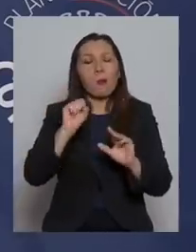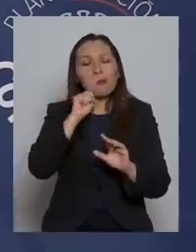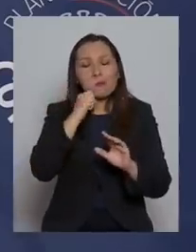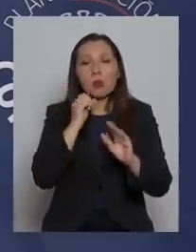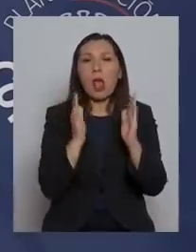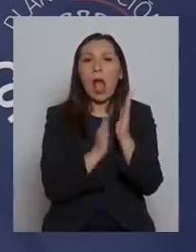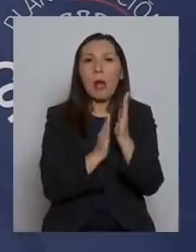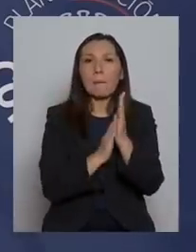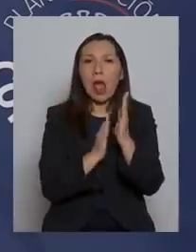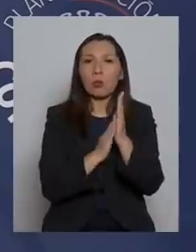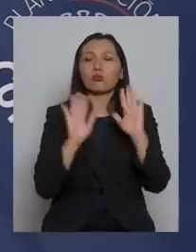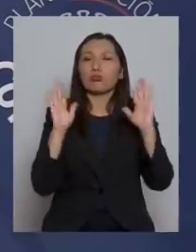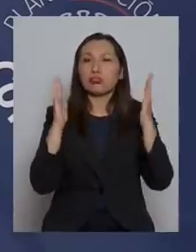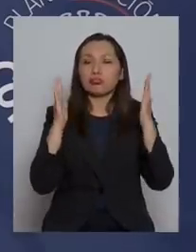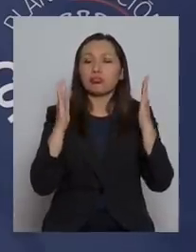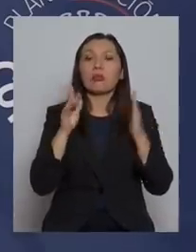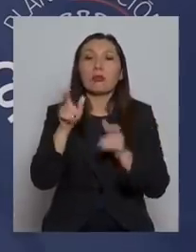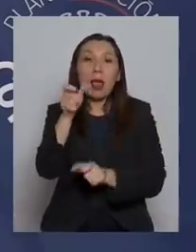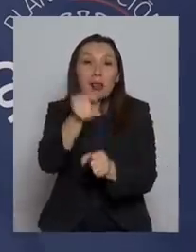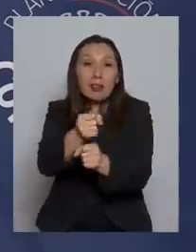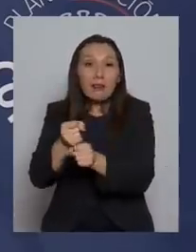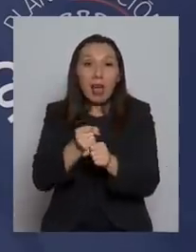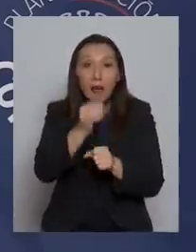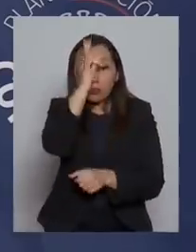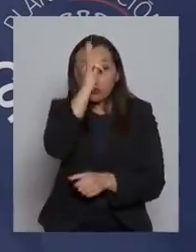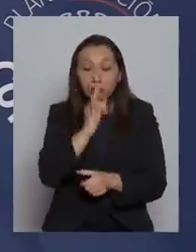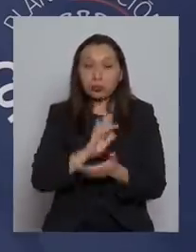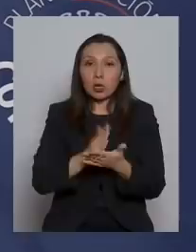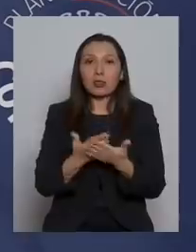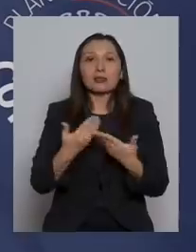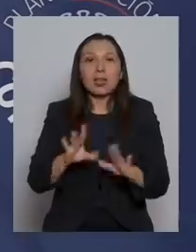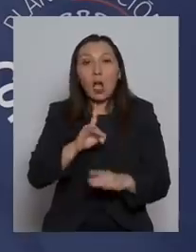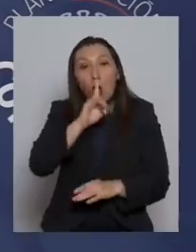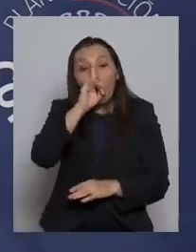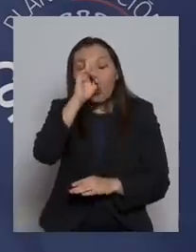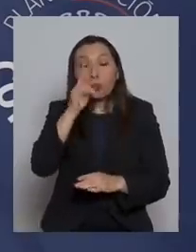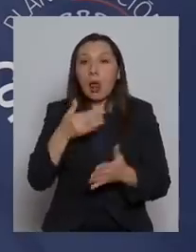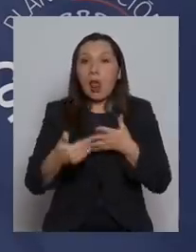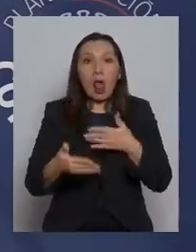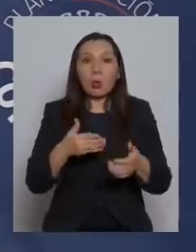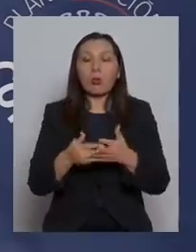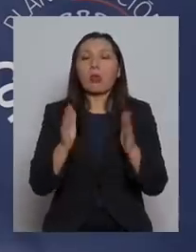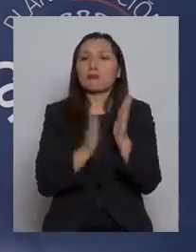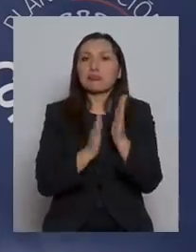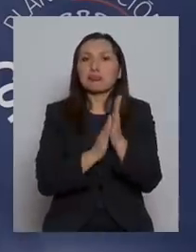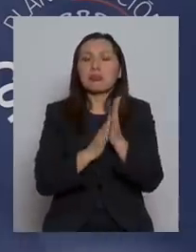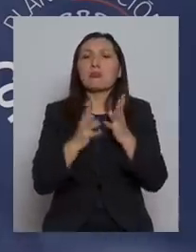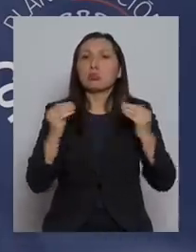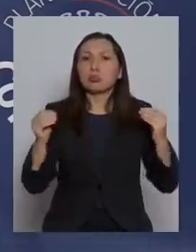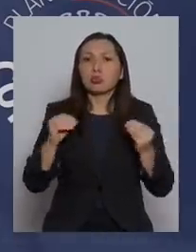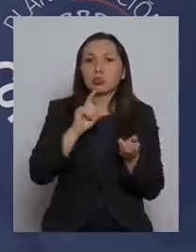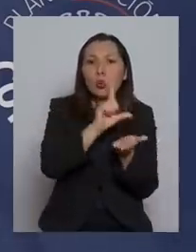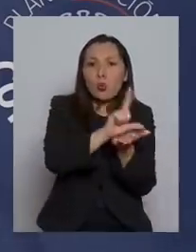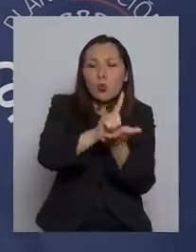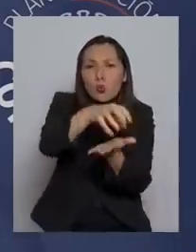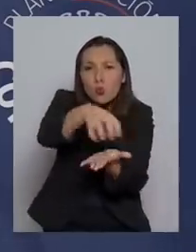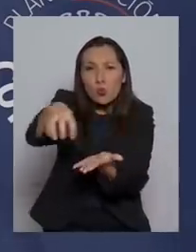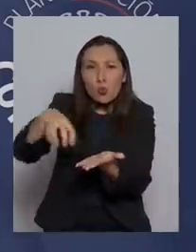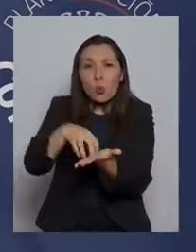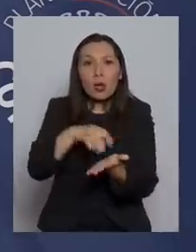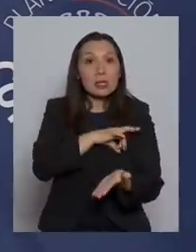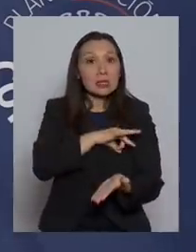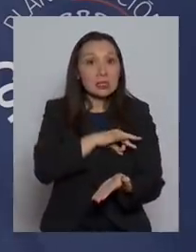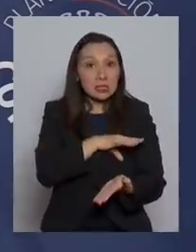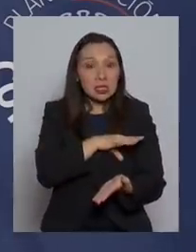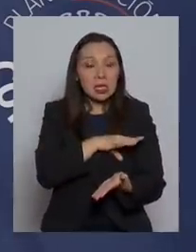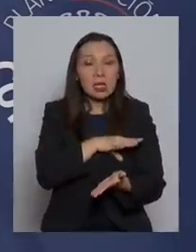aplauso para los trabajadores de salud, que se ha hecho una costumbre espontáneamente en muchas localidades en